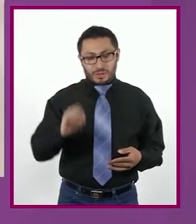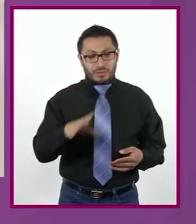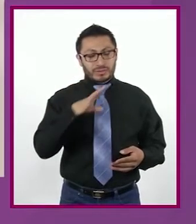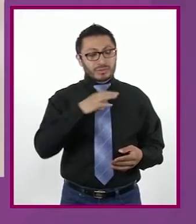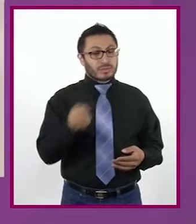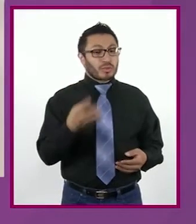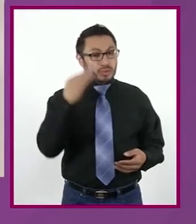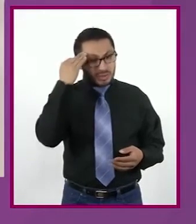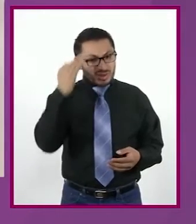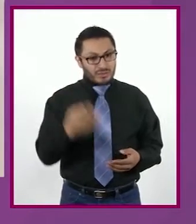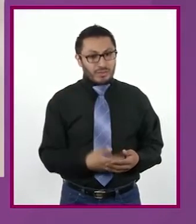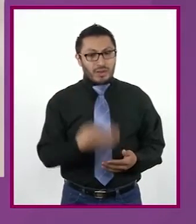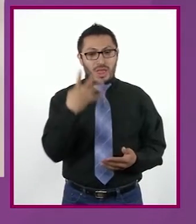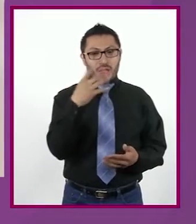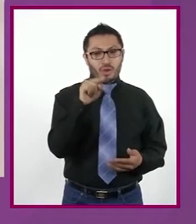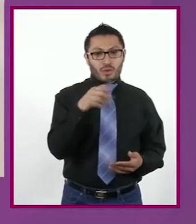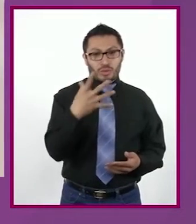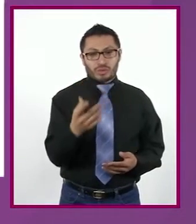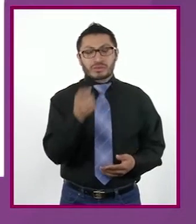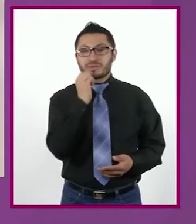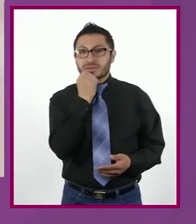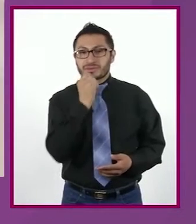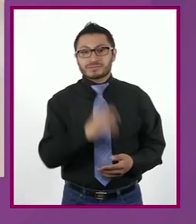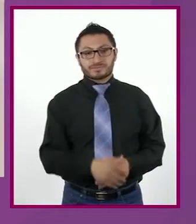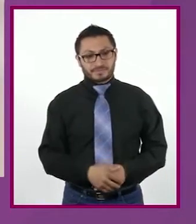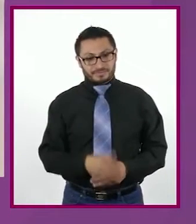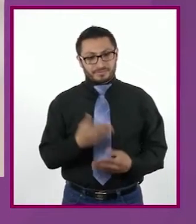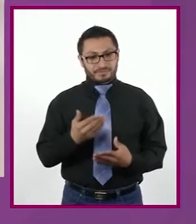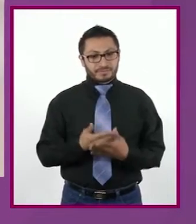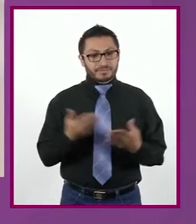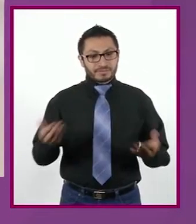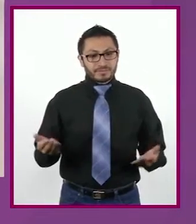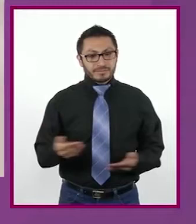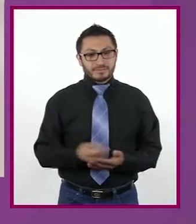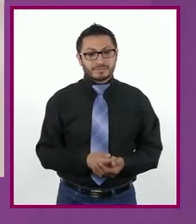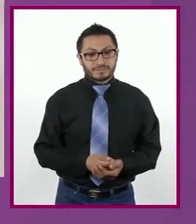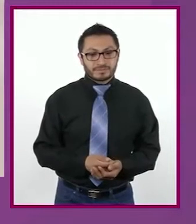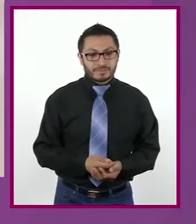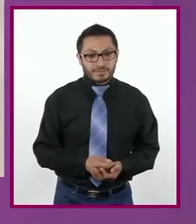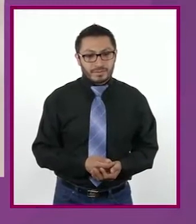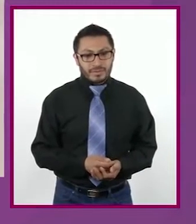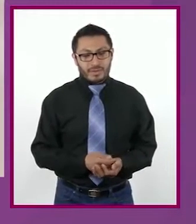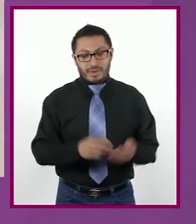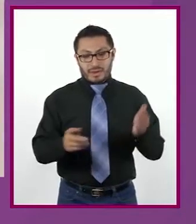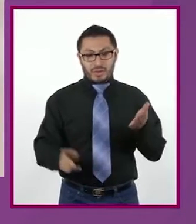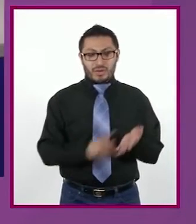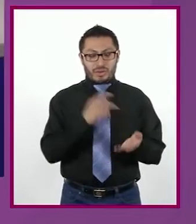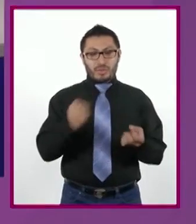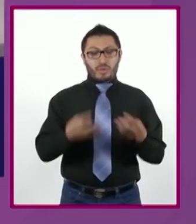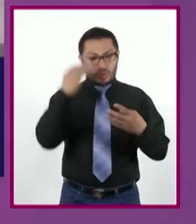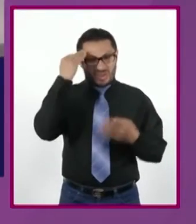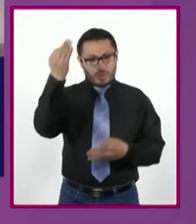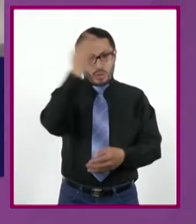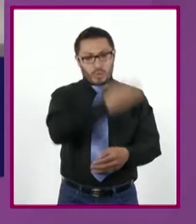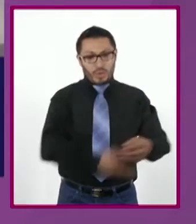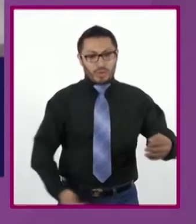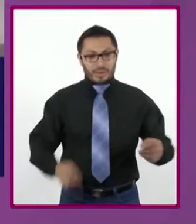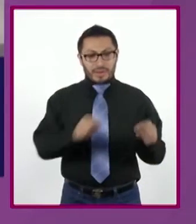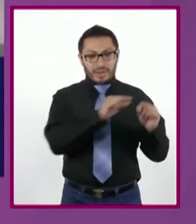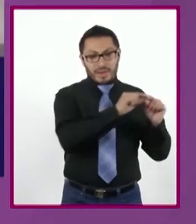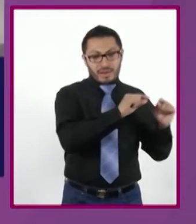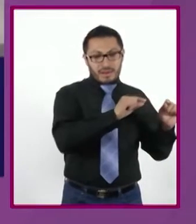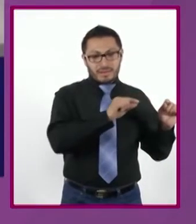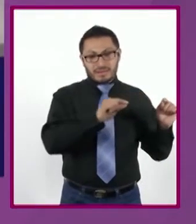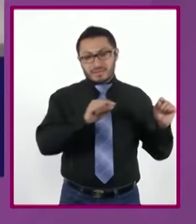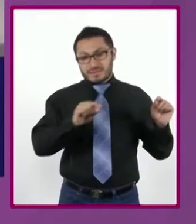de 4.5 segundos. Ahora, midamos con el cronómetro el tiempo que tarda el balín en recorrer el camino con